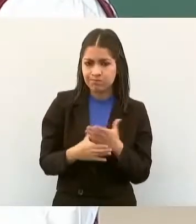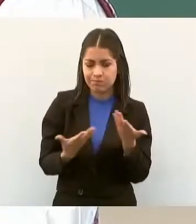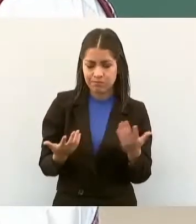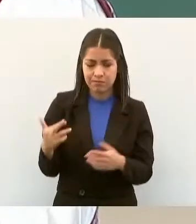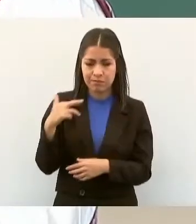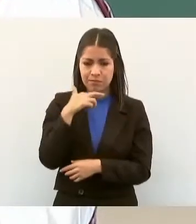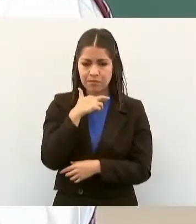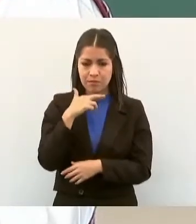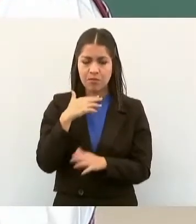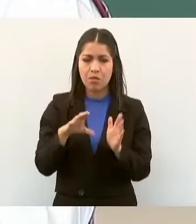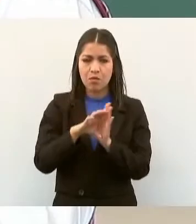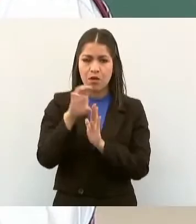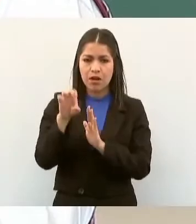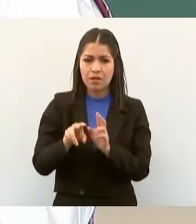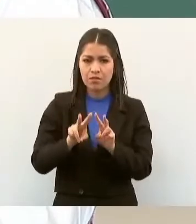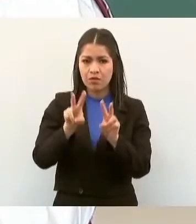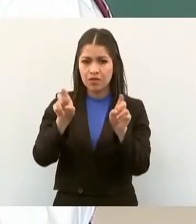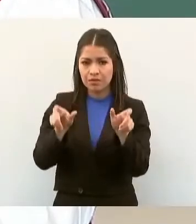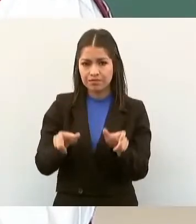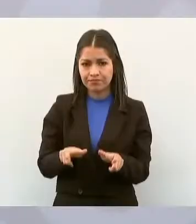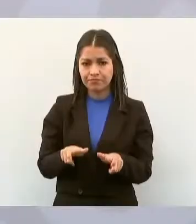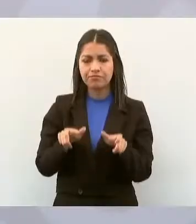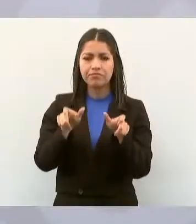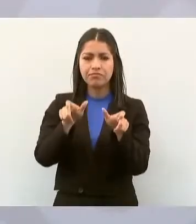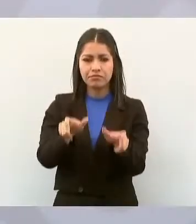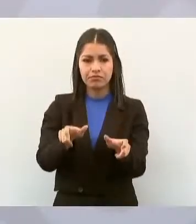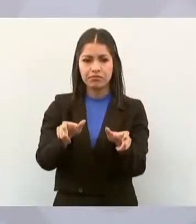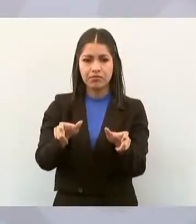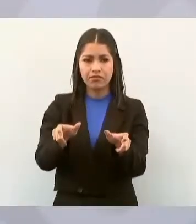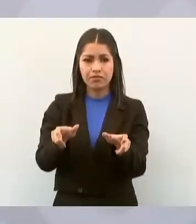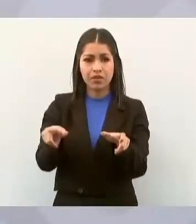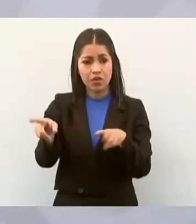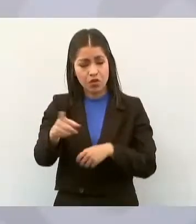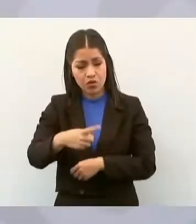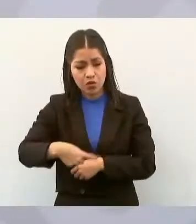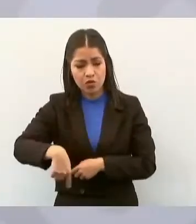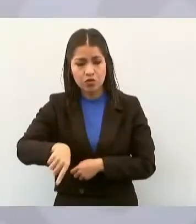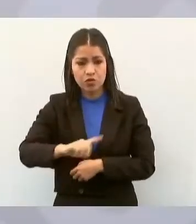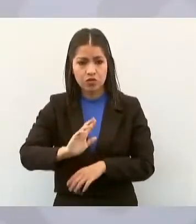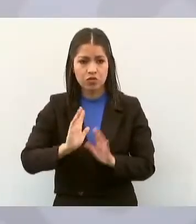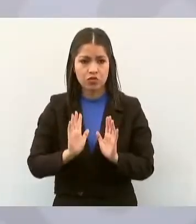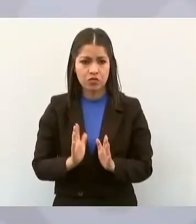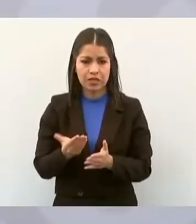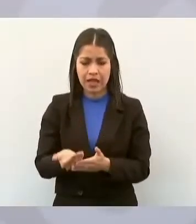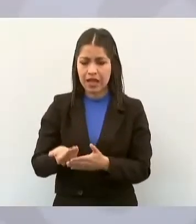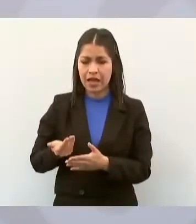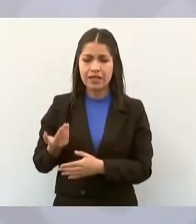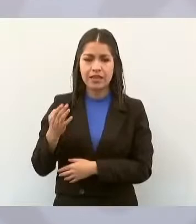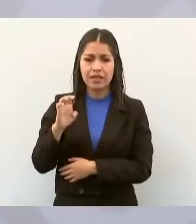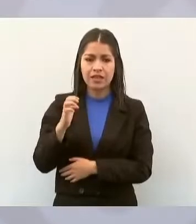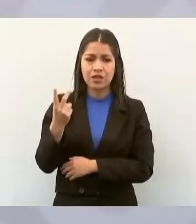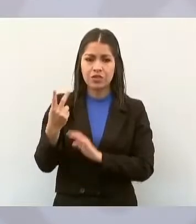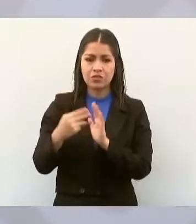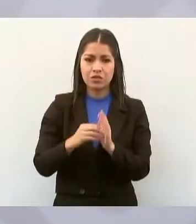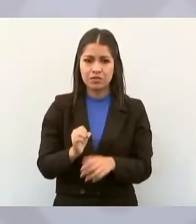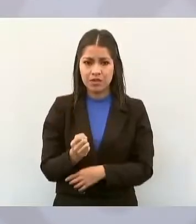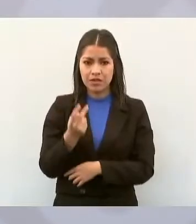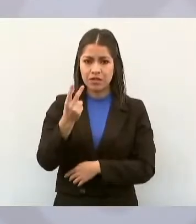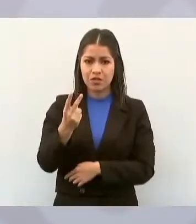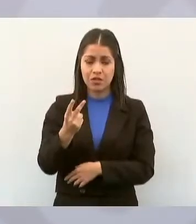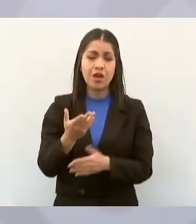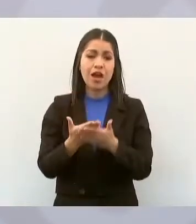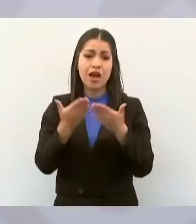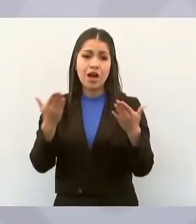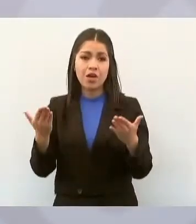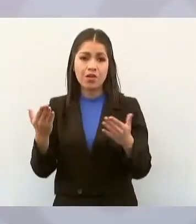en materia, por ejemplo, de seguridad, hemos pasado de enero del 2022 a enero del